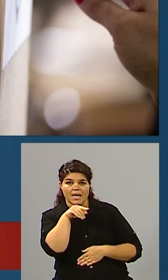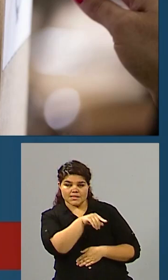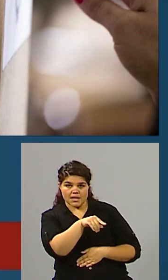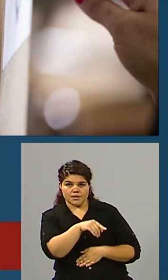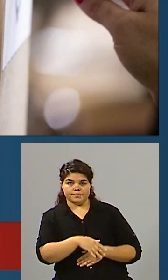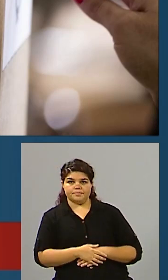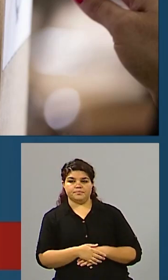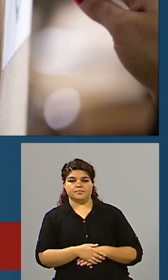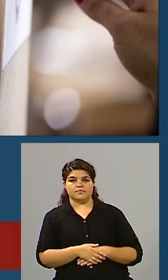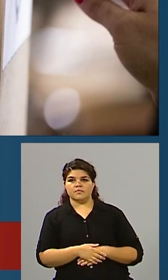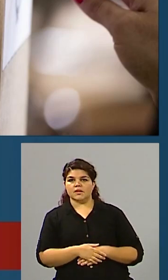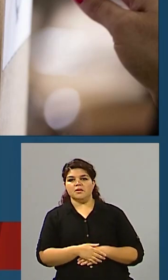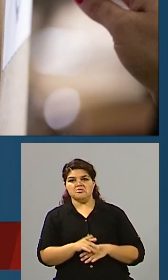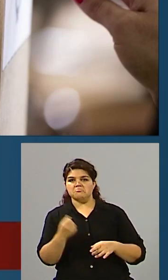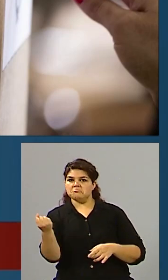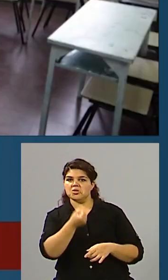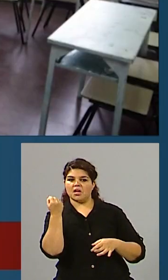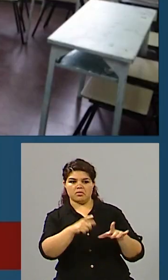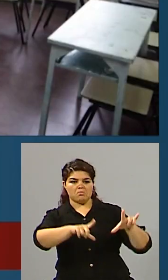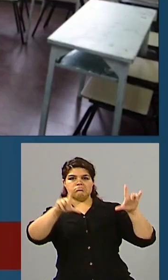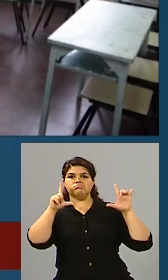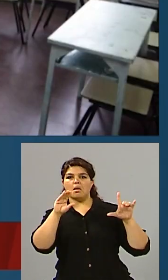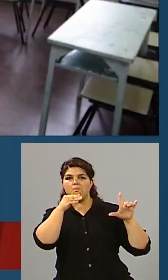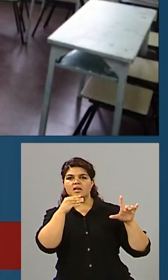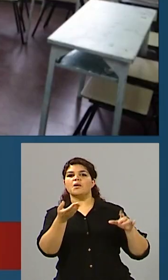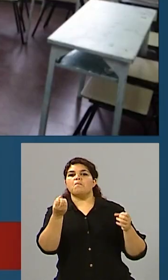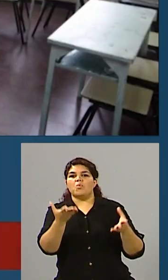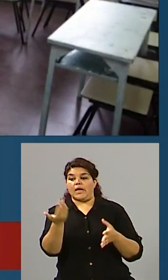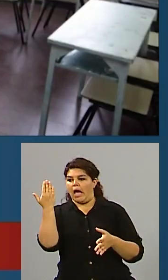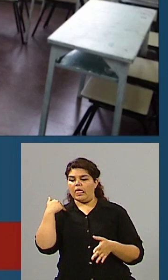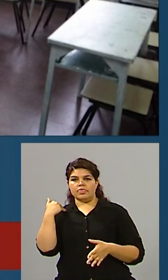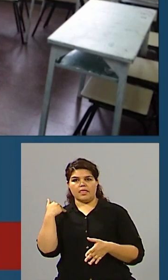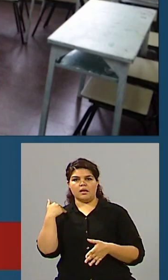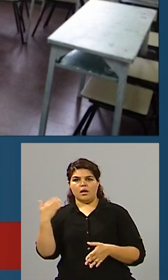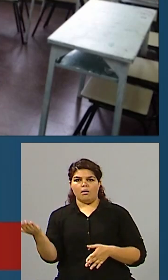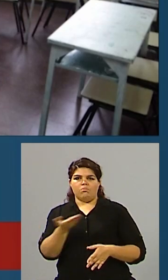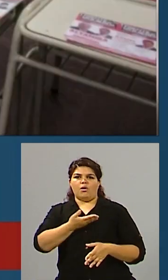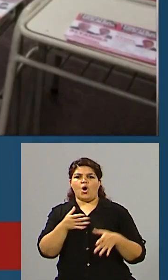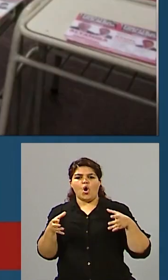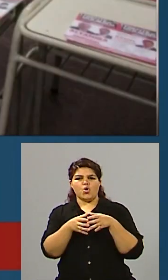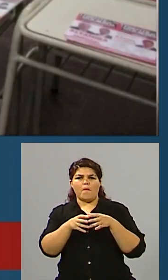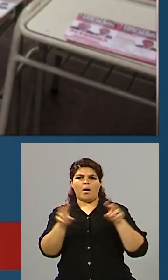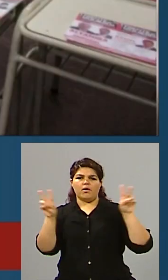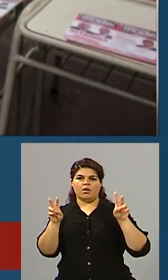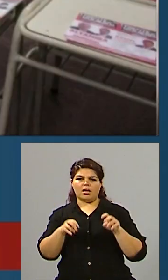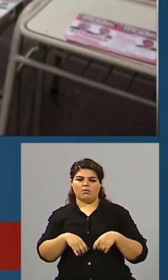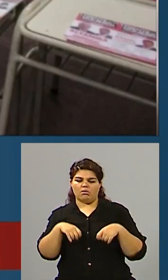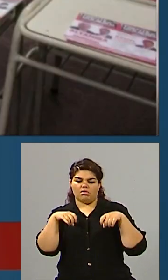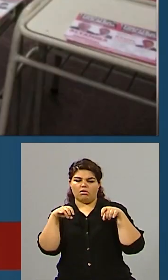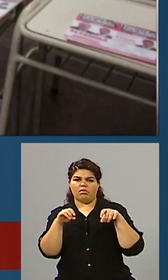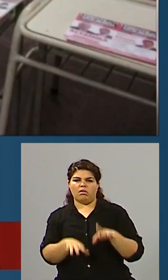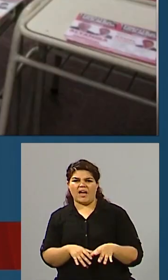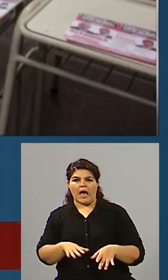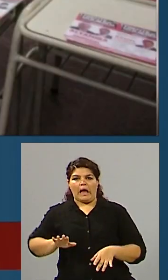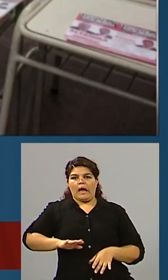que pones en valor la figura de Sergio Massa, digo, cuando venimos de un resultado electoral que dejó desanimado a todos los peronistas, eso hay que decirlo. Pero cuando hablábamos